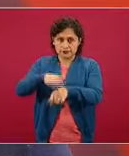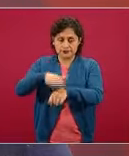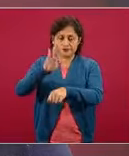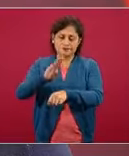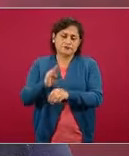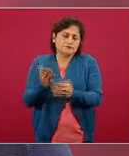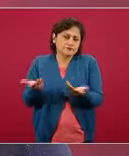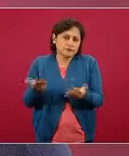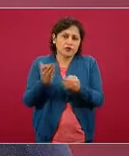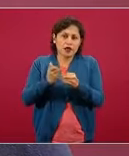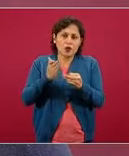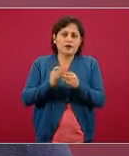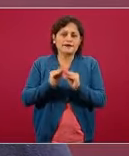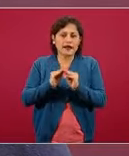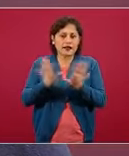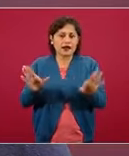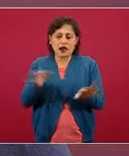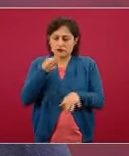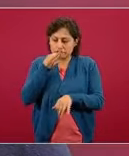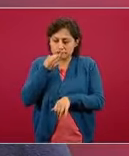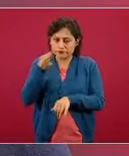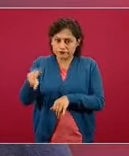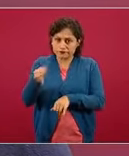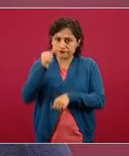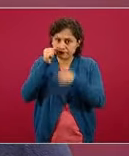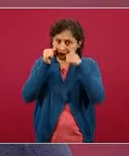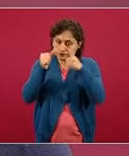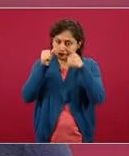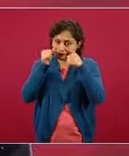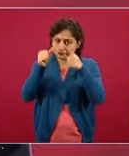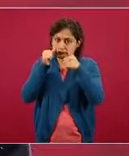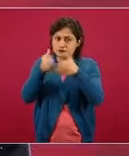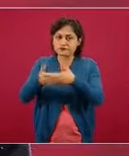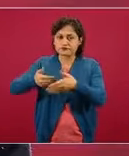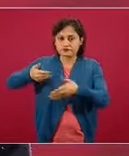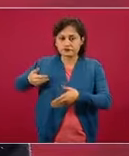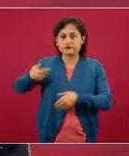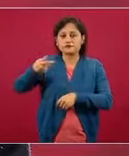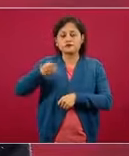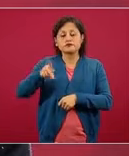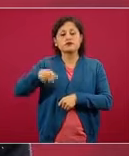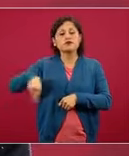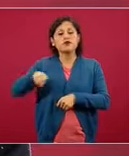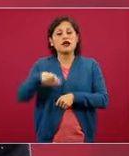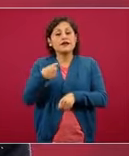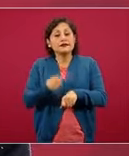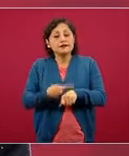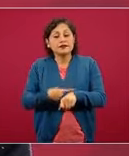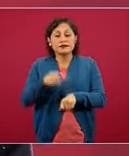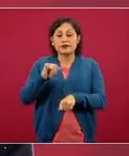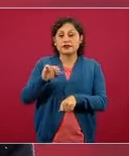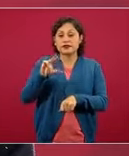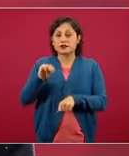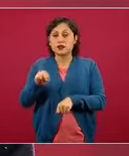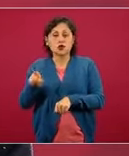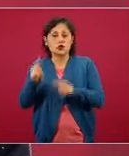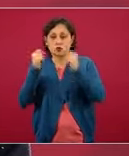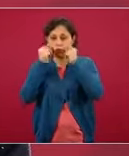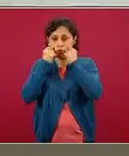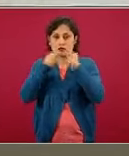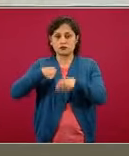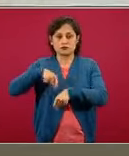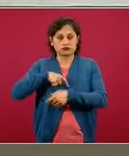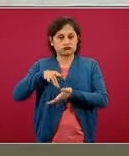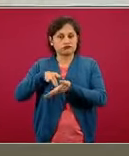manera preventiva, independientemente que hayan o no casos relacionados a este tipo de enfermedades. Lo que sí se